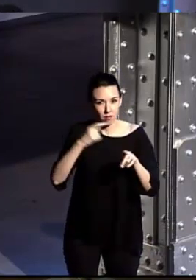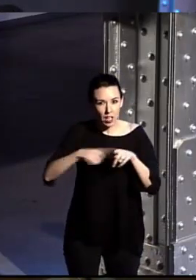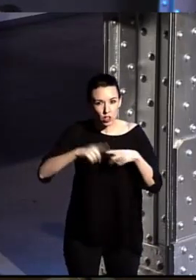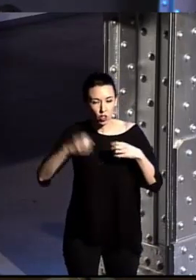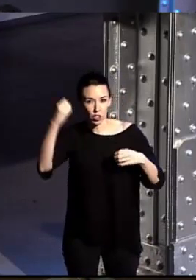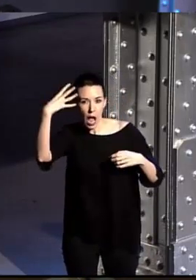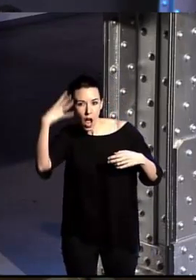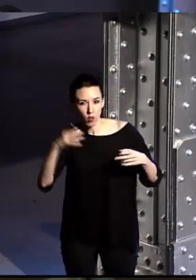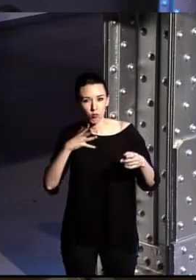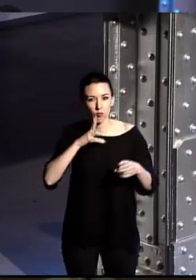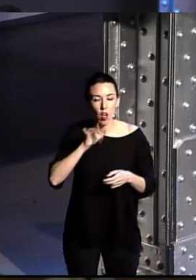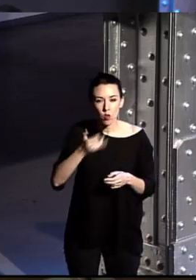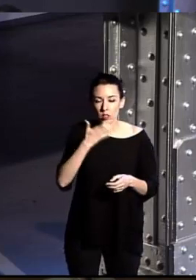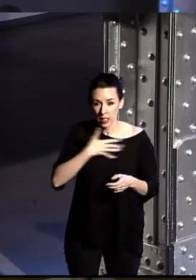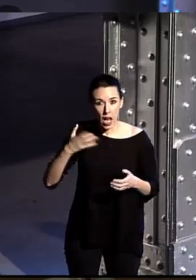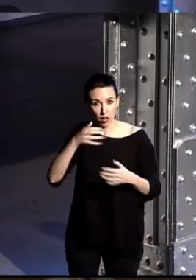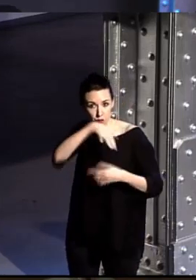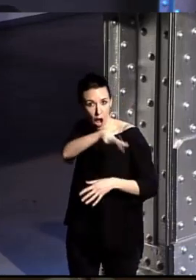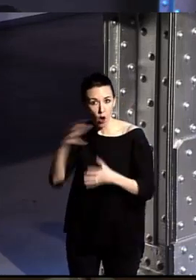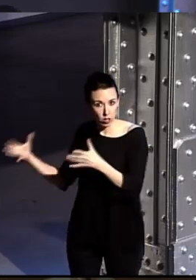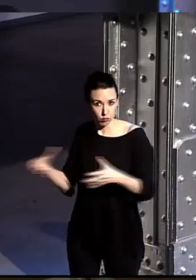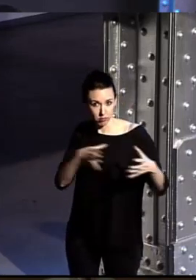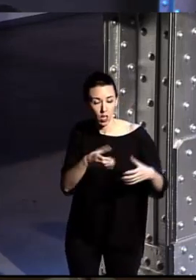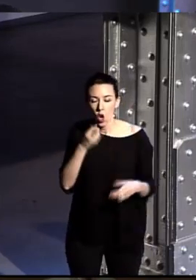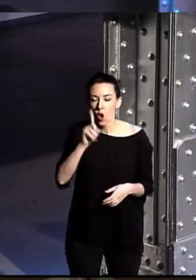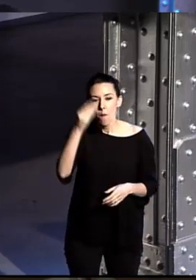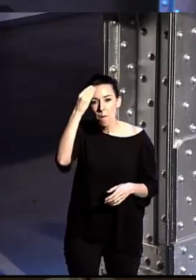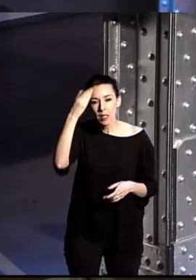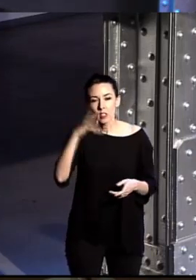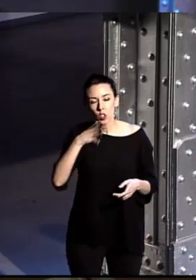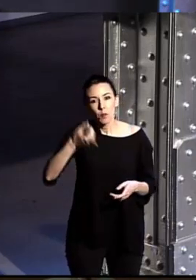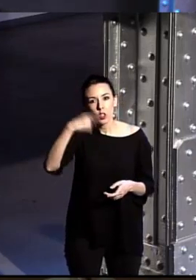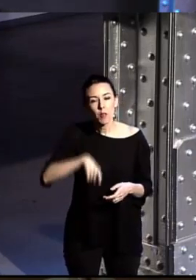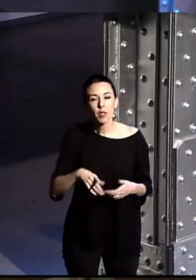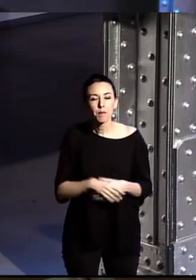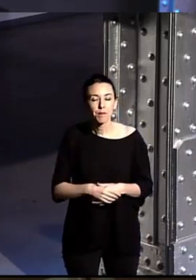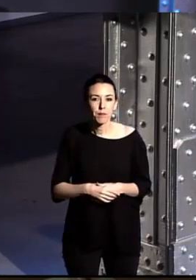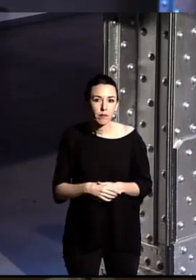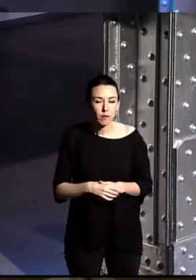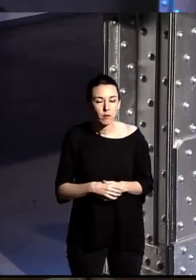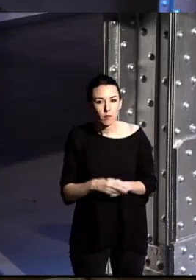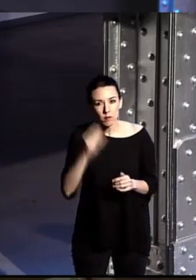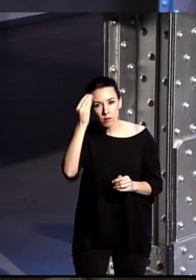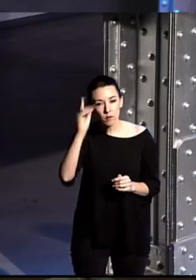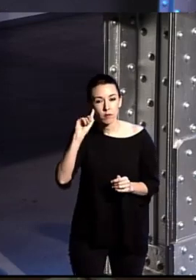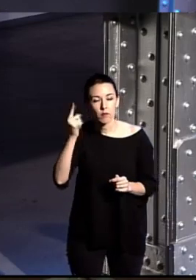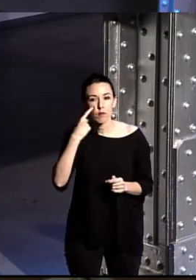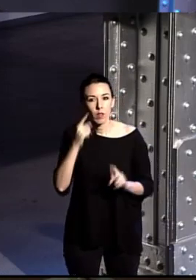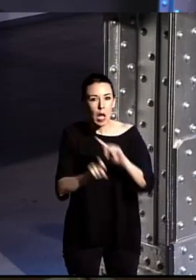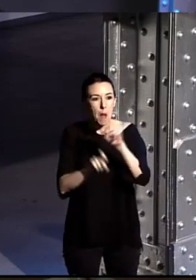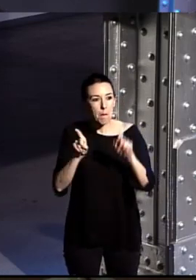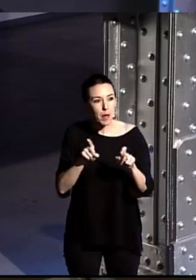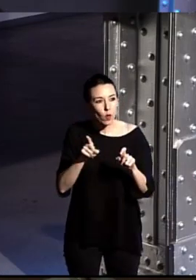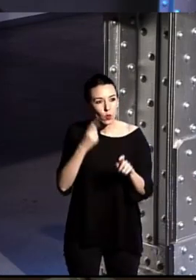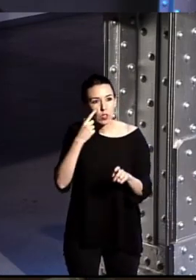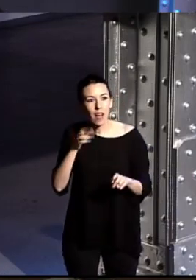azul, así que si quieres los dragones los ponemos, María. No, y que estaba pensando, porque además creo averiguar quién ha hecho la pregunta de